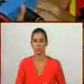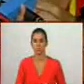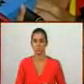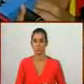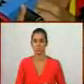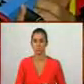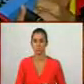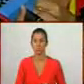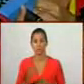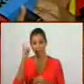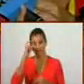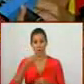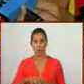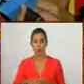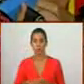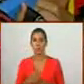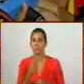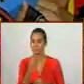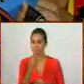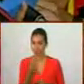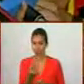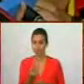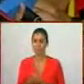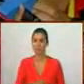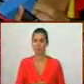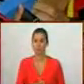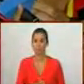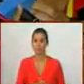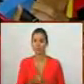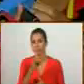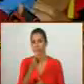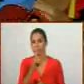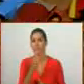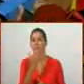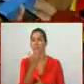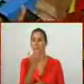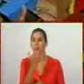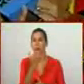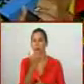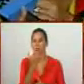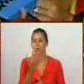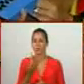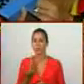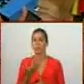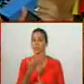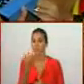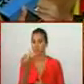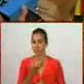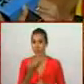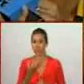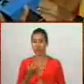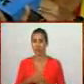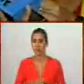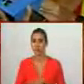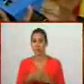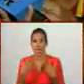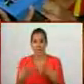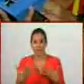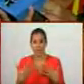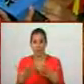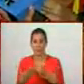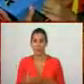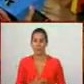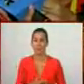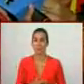día de hoy pues declarando. Y una de las cosas que es de lo que en verdad las emergencias, todo